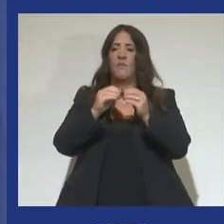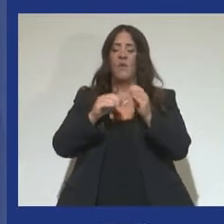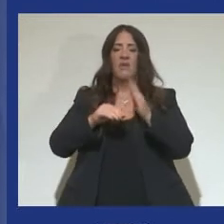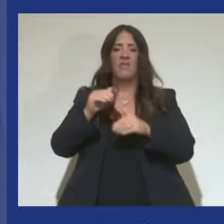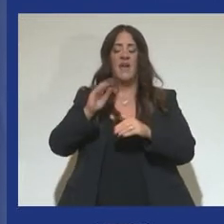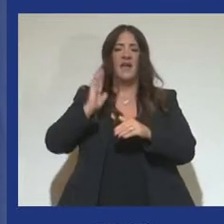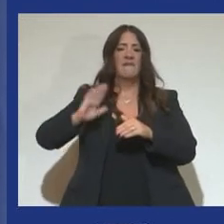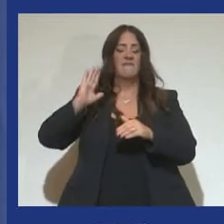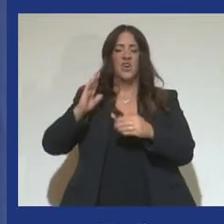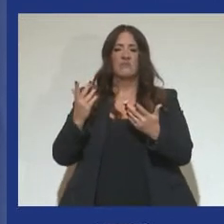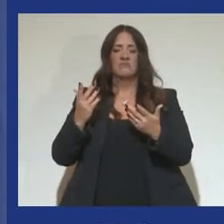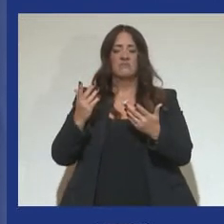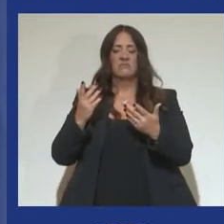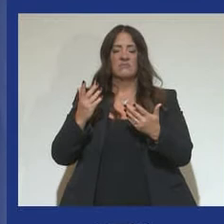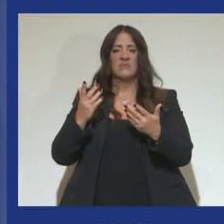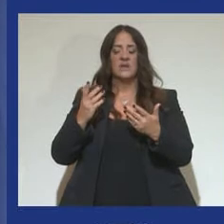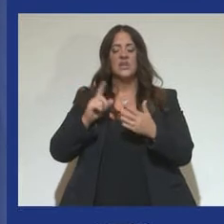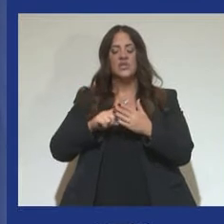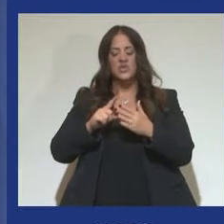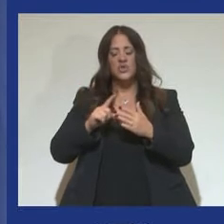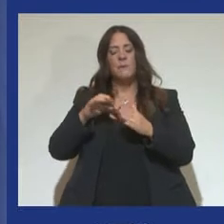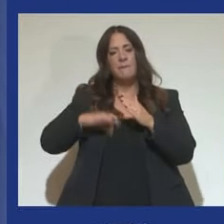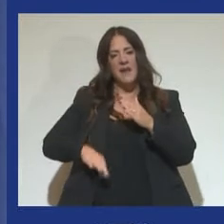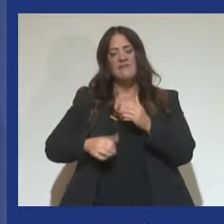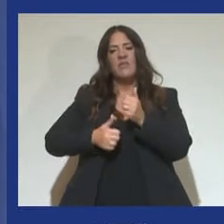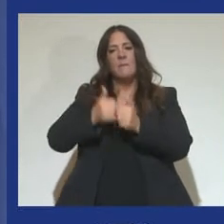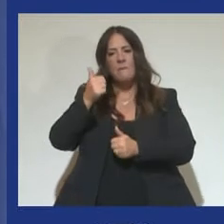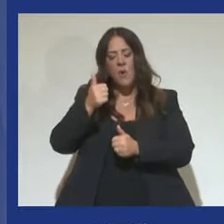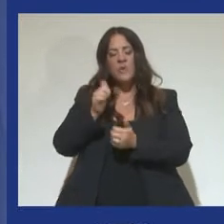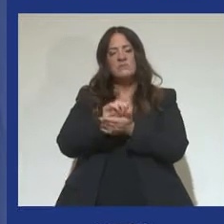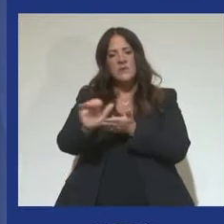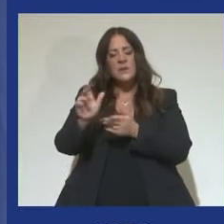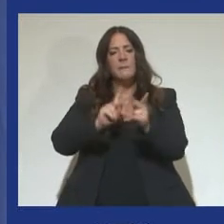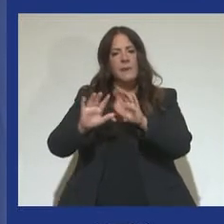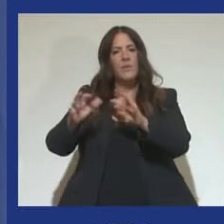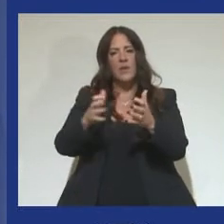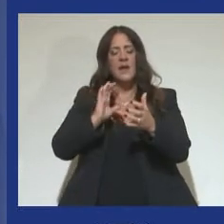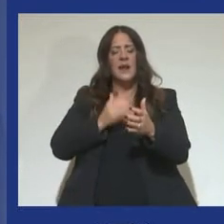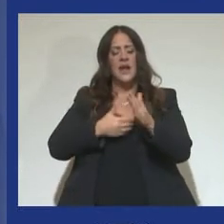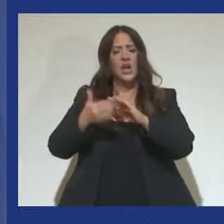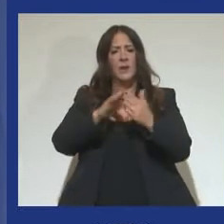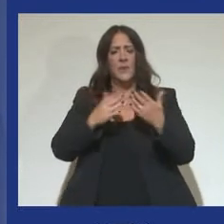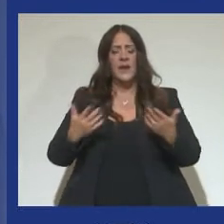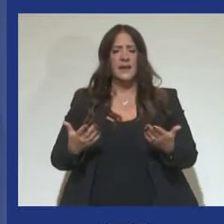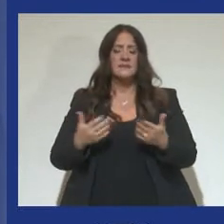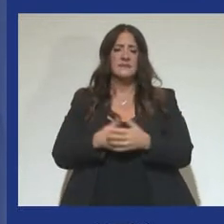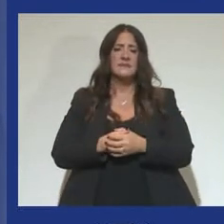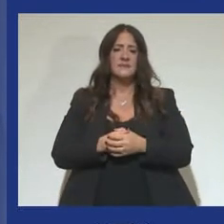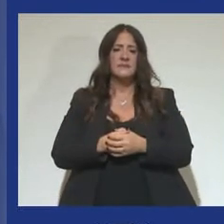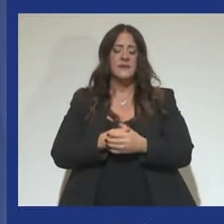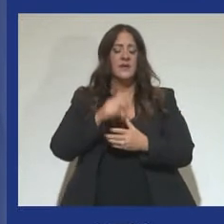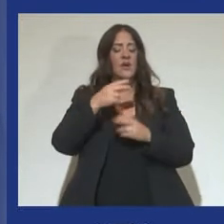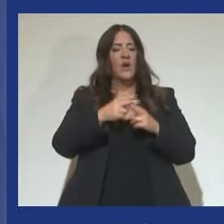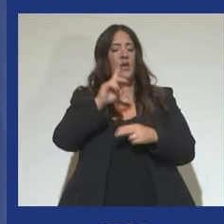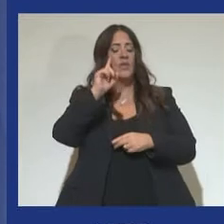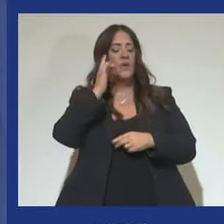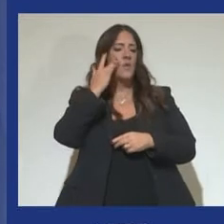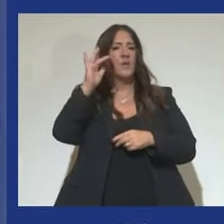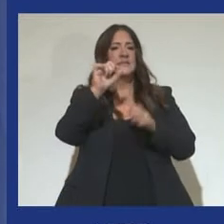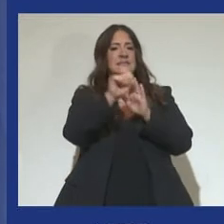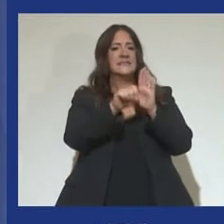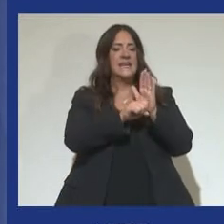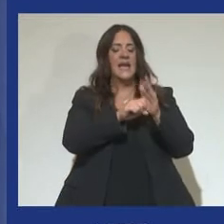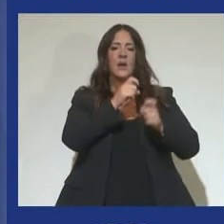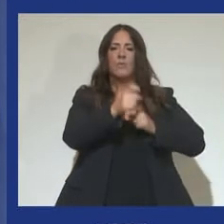inversiones increíbles en cuanto a tener dinero en los bolsillos de los más vulnerables que son 2.4 mil millones de dólares la apropiación